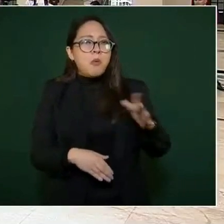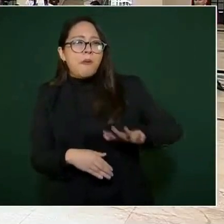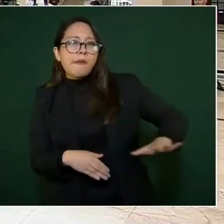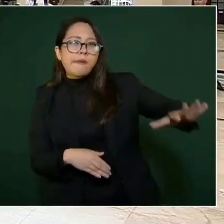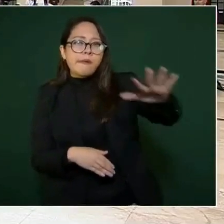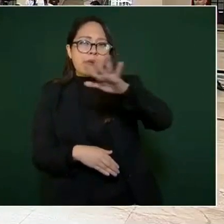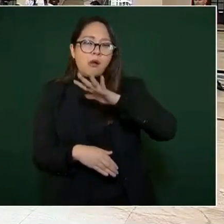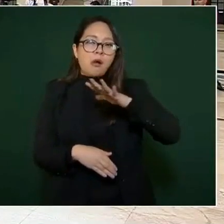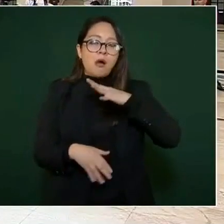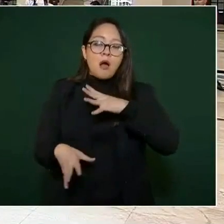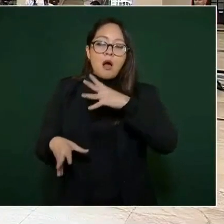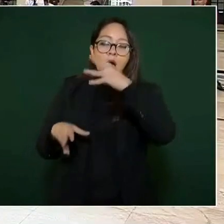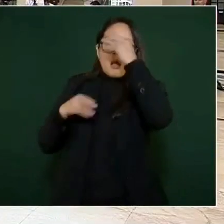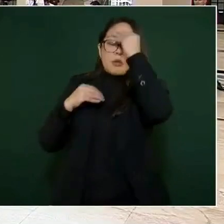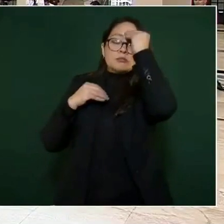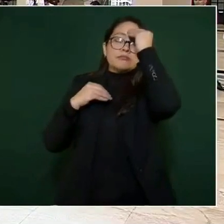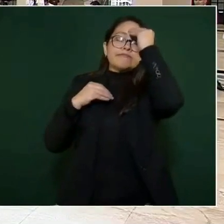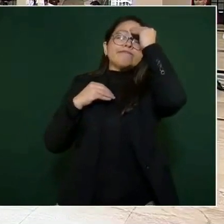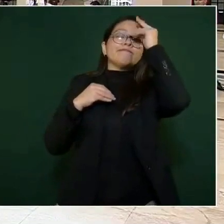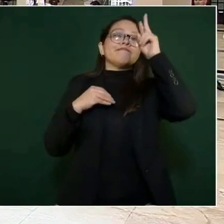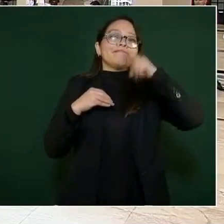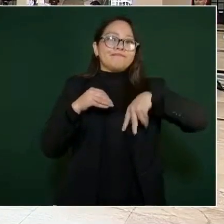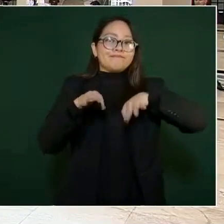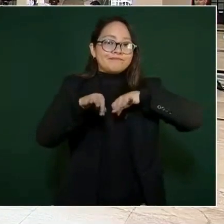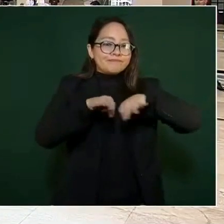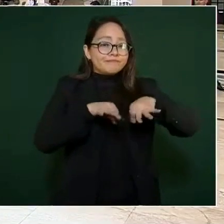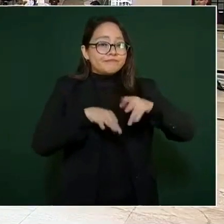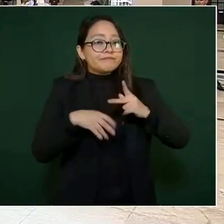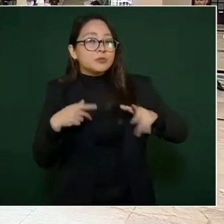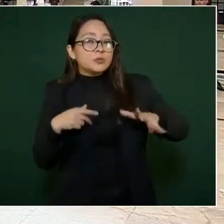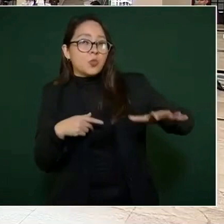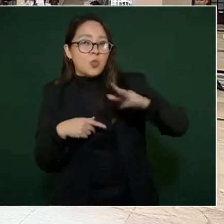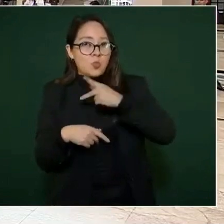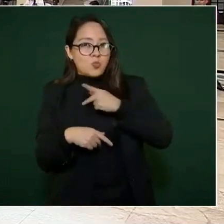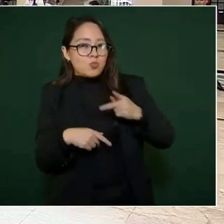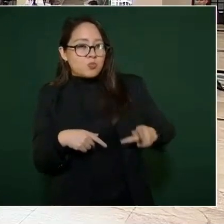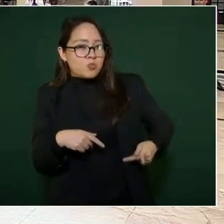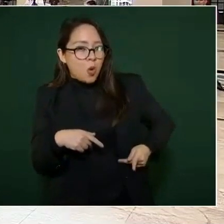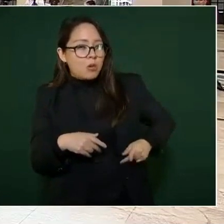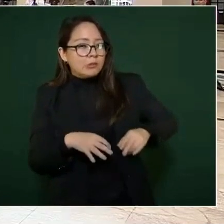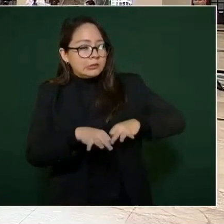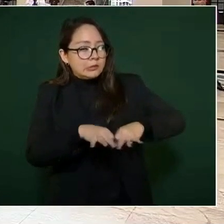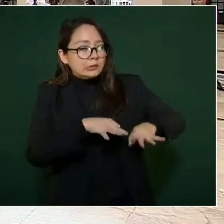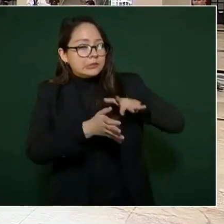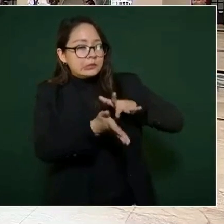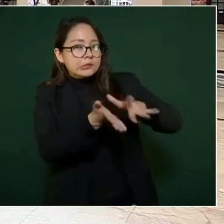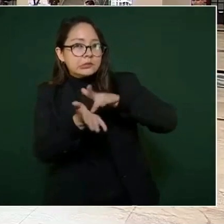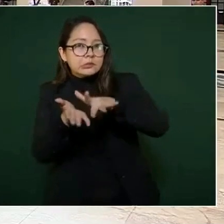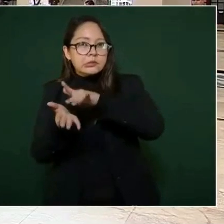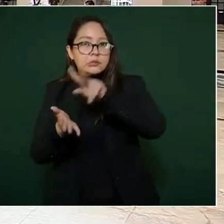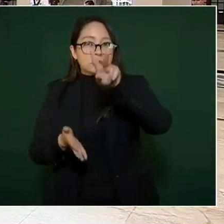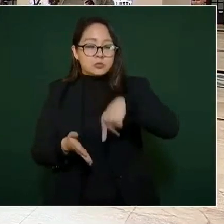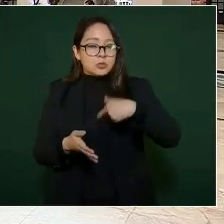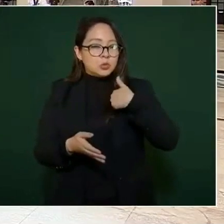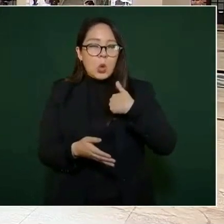aprendí a trabajar para la gente humilde. Y desde entonces hasta ahora no he